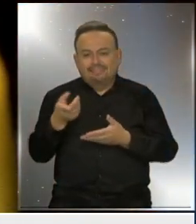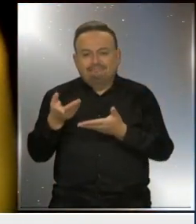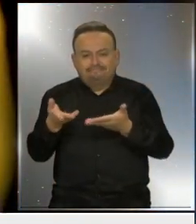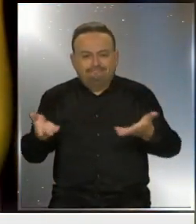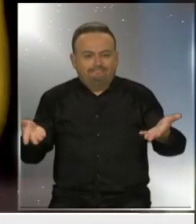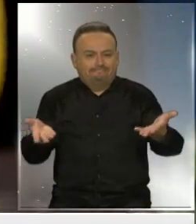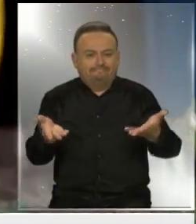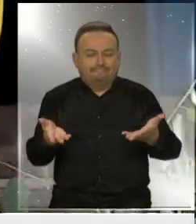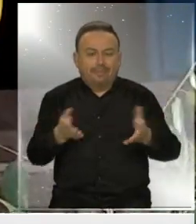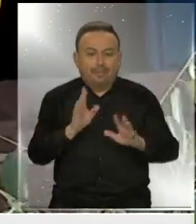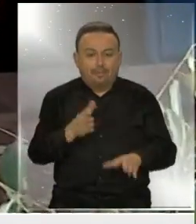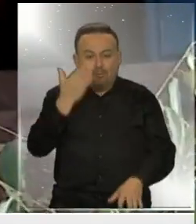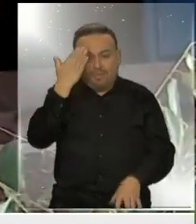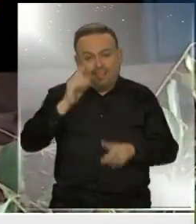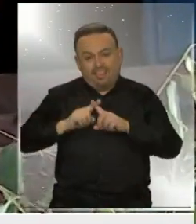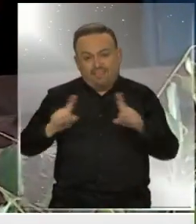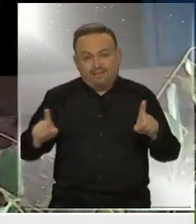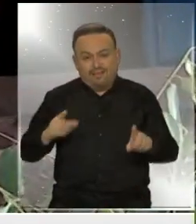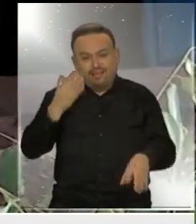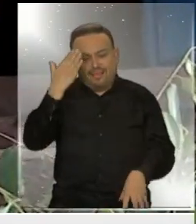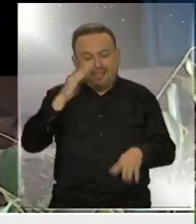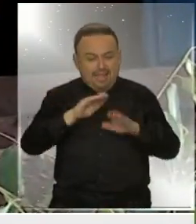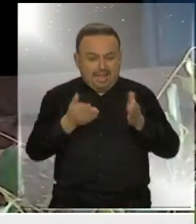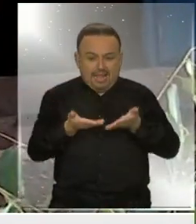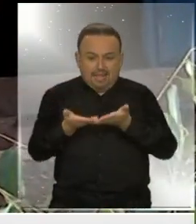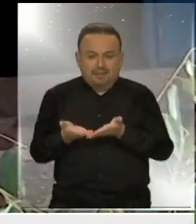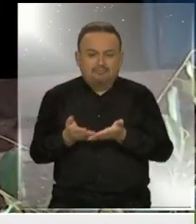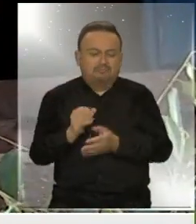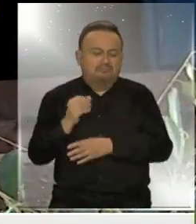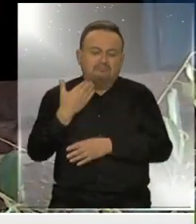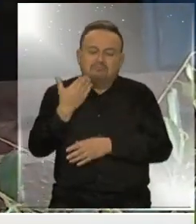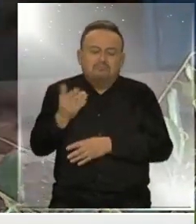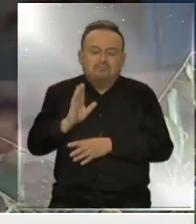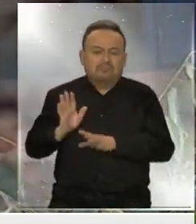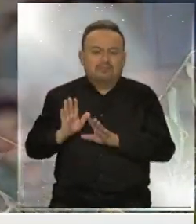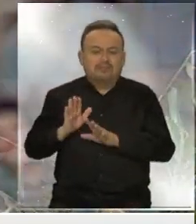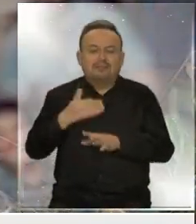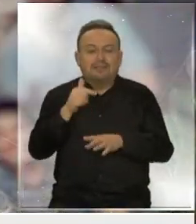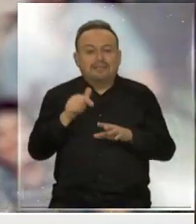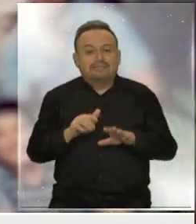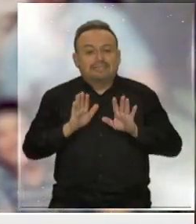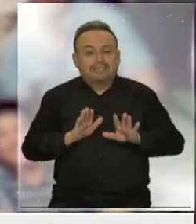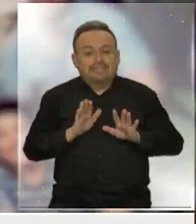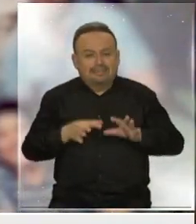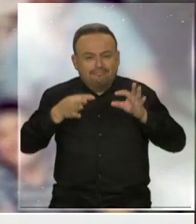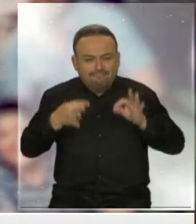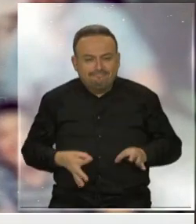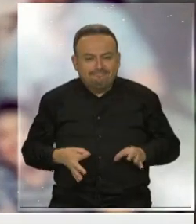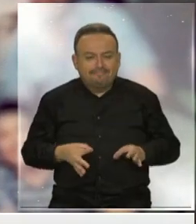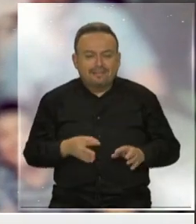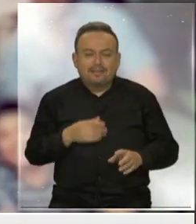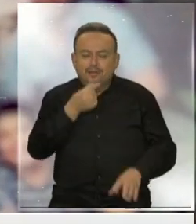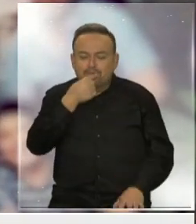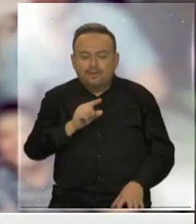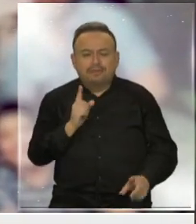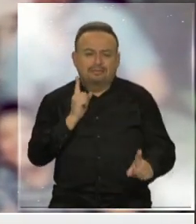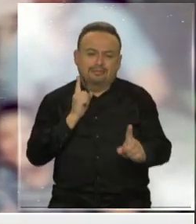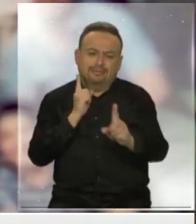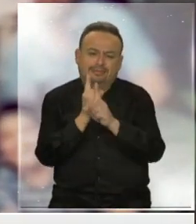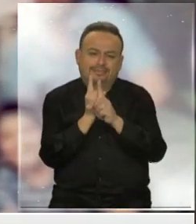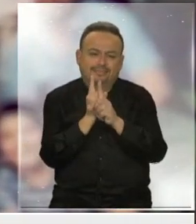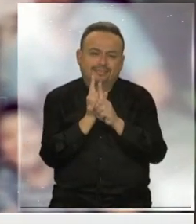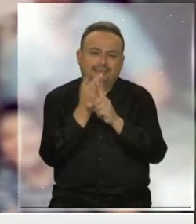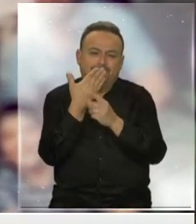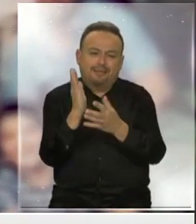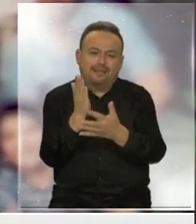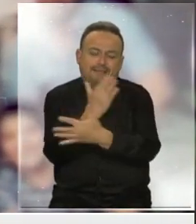están. Un día distinto donde los regalos pasarán a segundo plano a la espera de concretar lo más pronto posible el